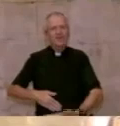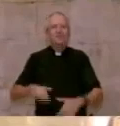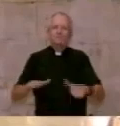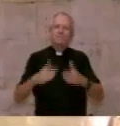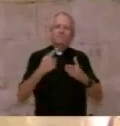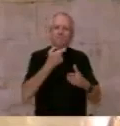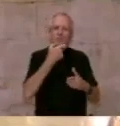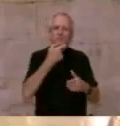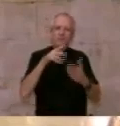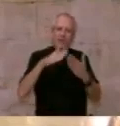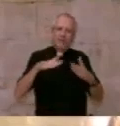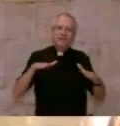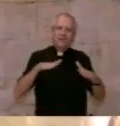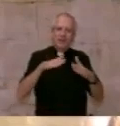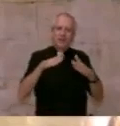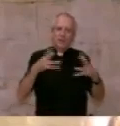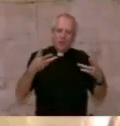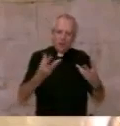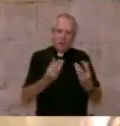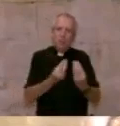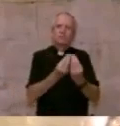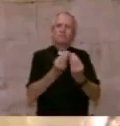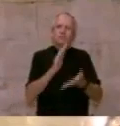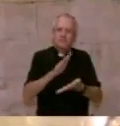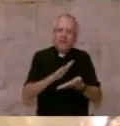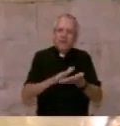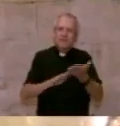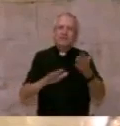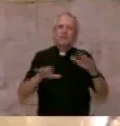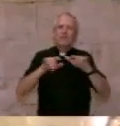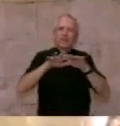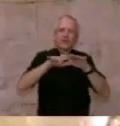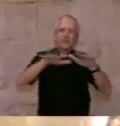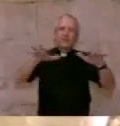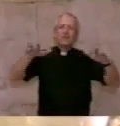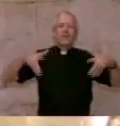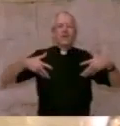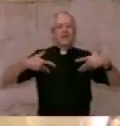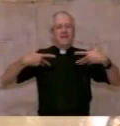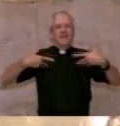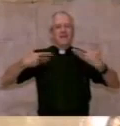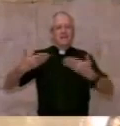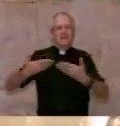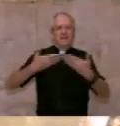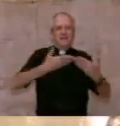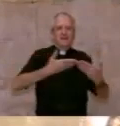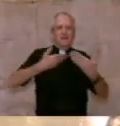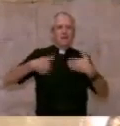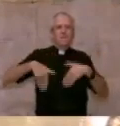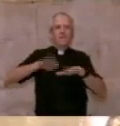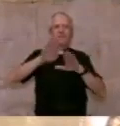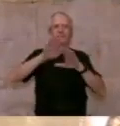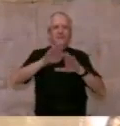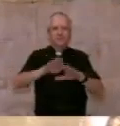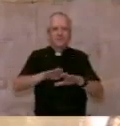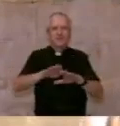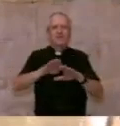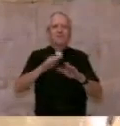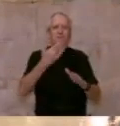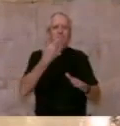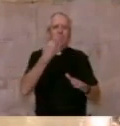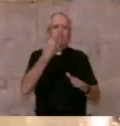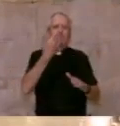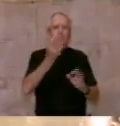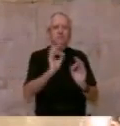haga saliendo, caminando juntos, irradiando por todas partes la alegría del Evangelio. Por intercesión